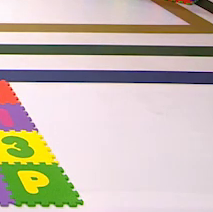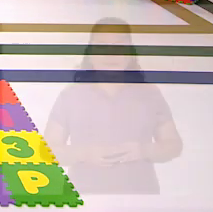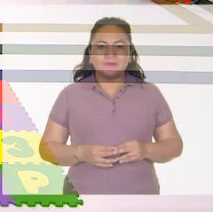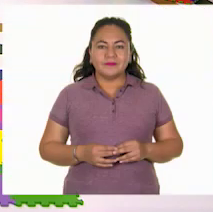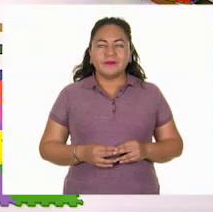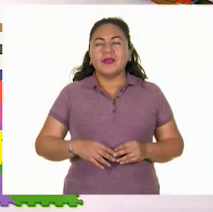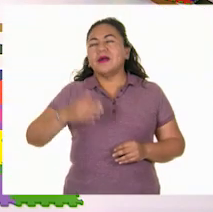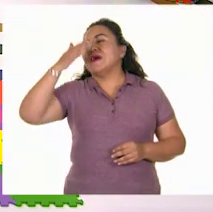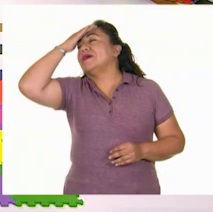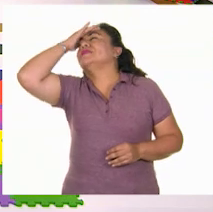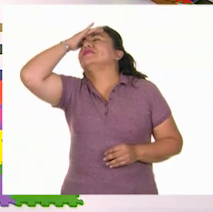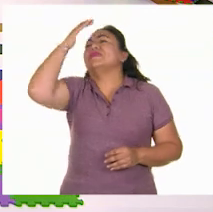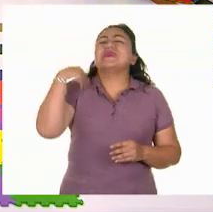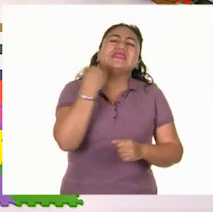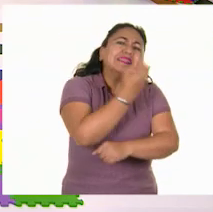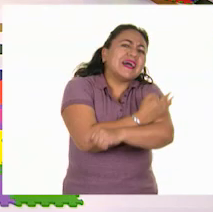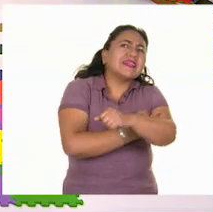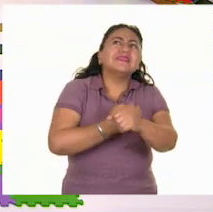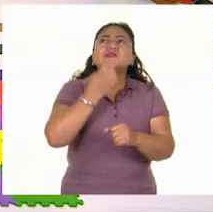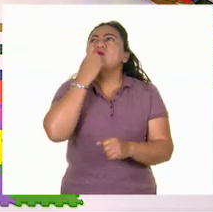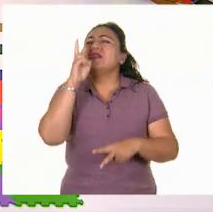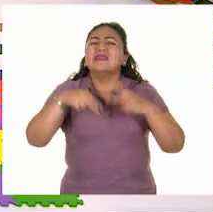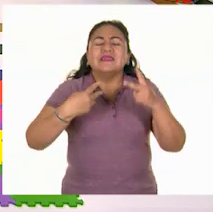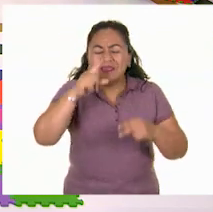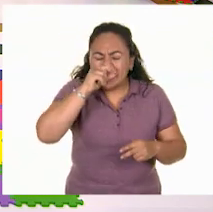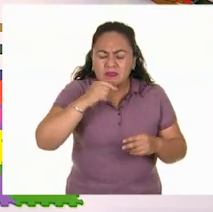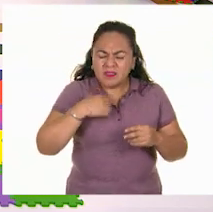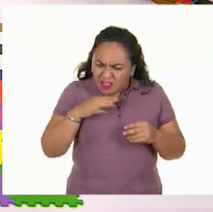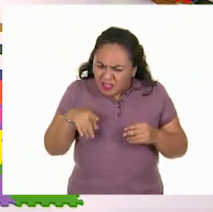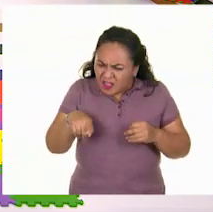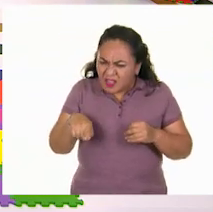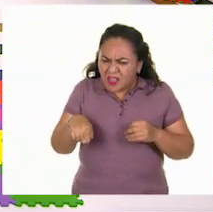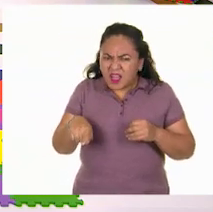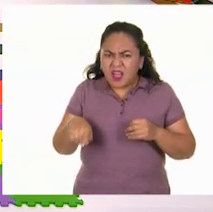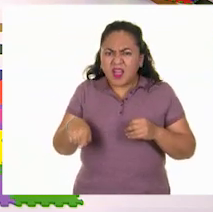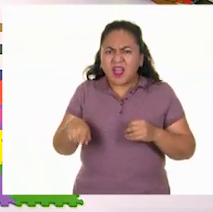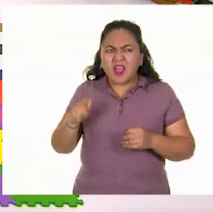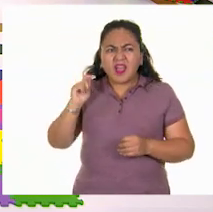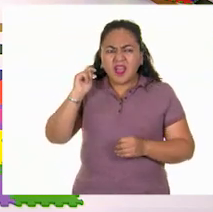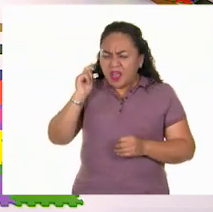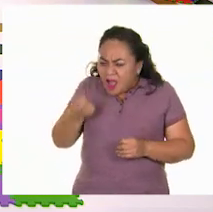¡Ay, no puede ser! Otra vez se me hizo tarde y no voy a llegar a prender en casa. ¿Qué es esto?